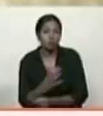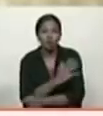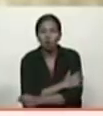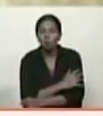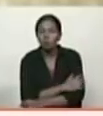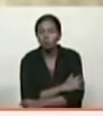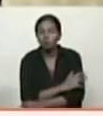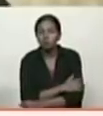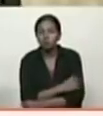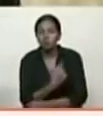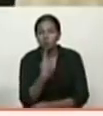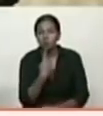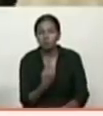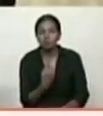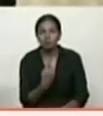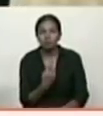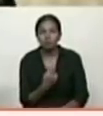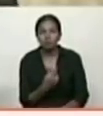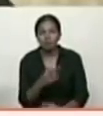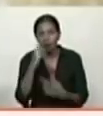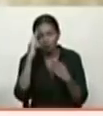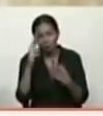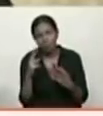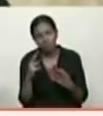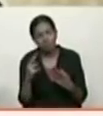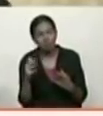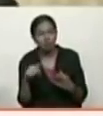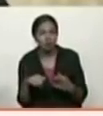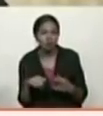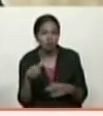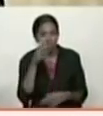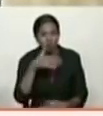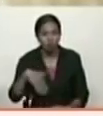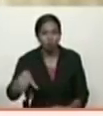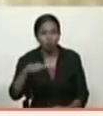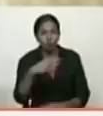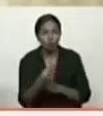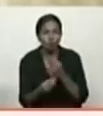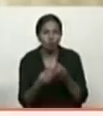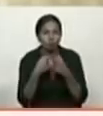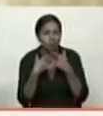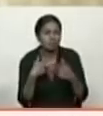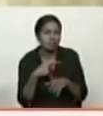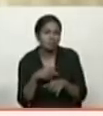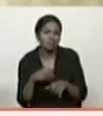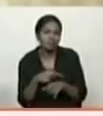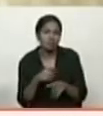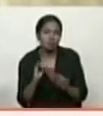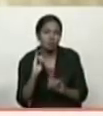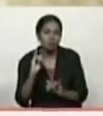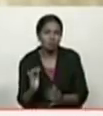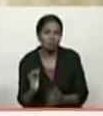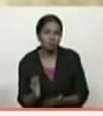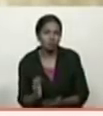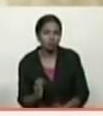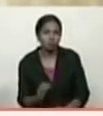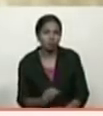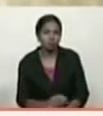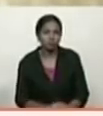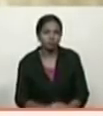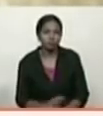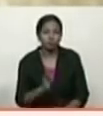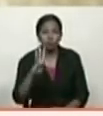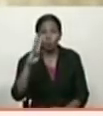venezolana se digne a respetar a su pueblo y negocie. Que no nos haga perder el tiempo como en Santo Domingo, donde estuvimos